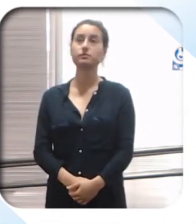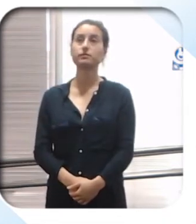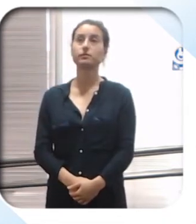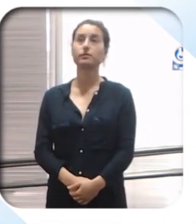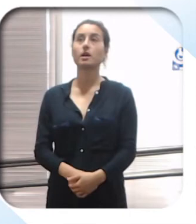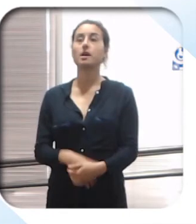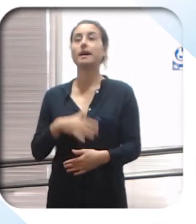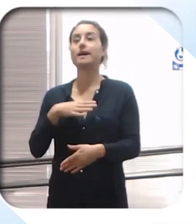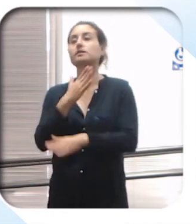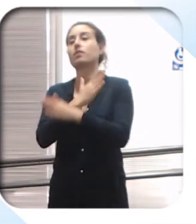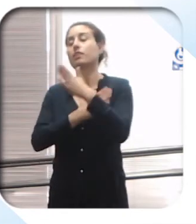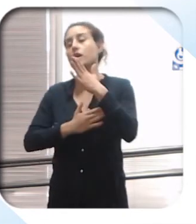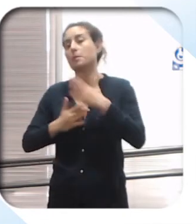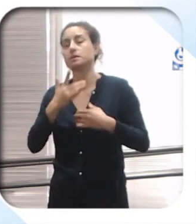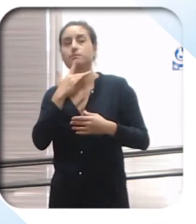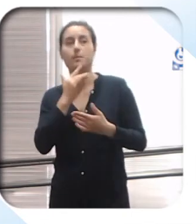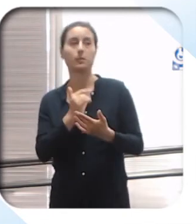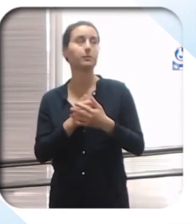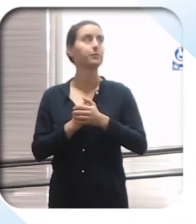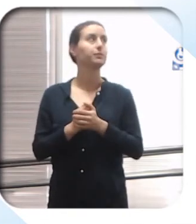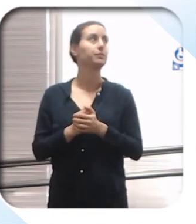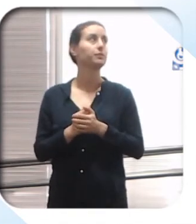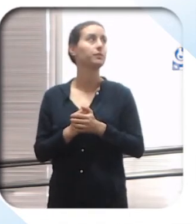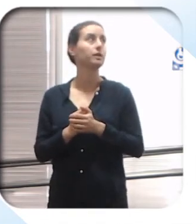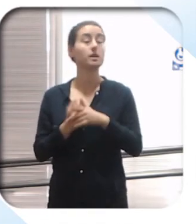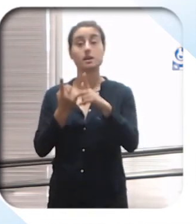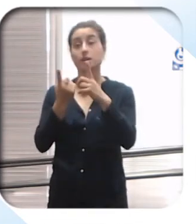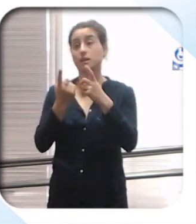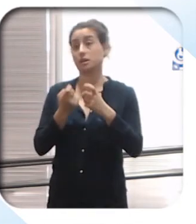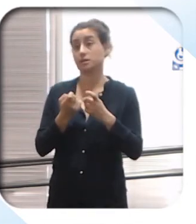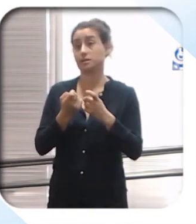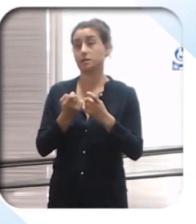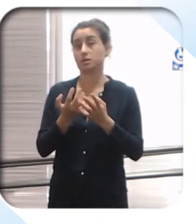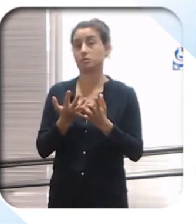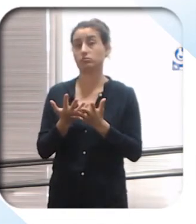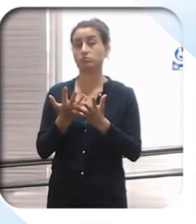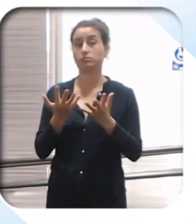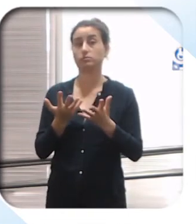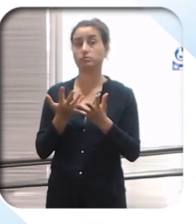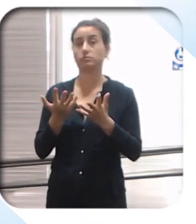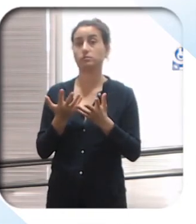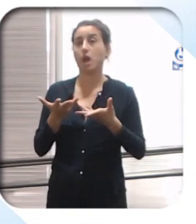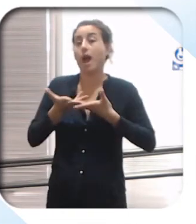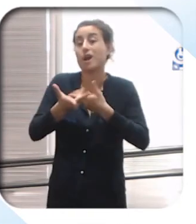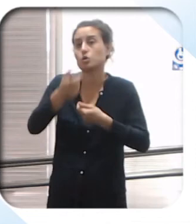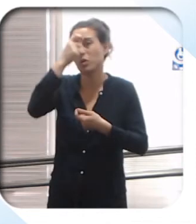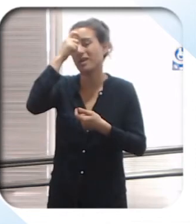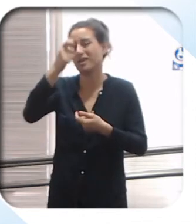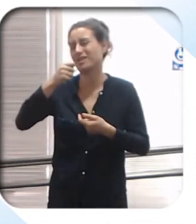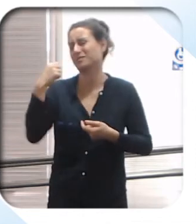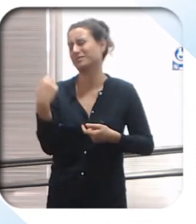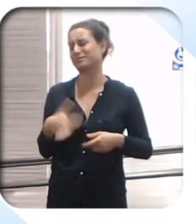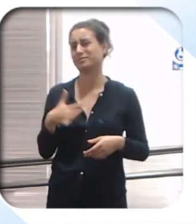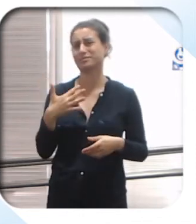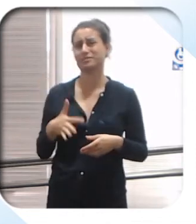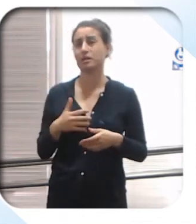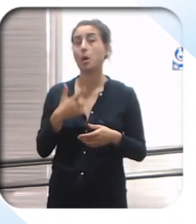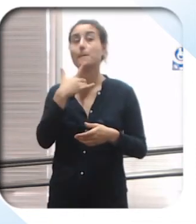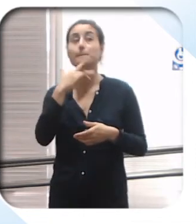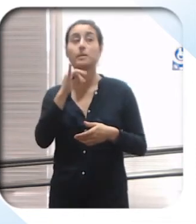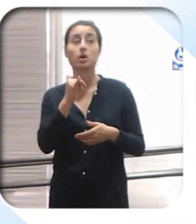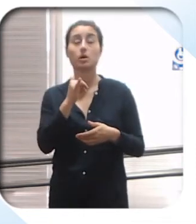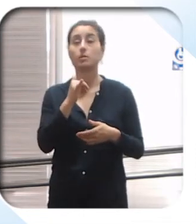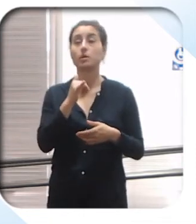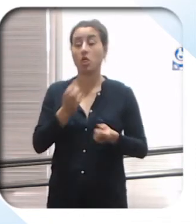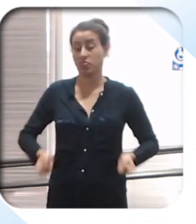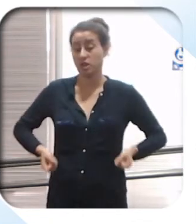hay discapacidades que requieren ayudas técnicas muy costosas. Ejemplo,